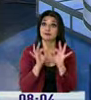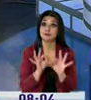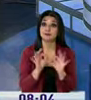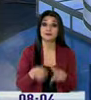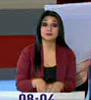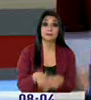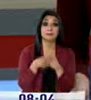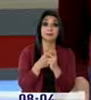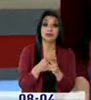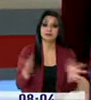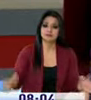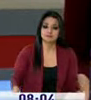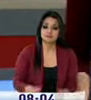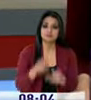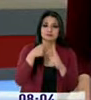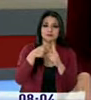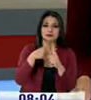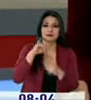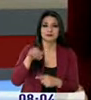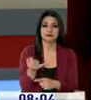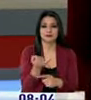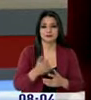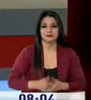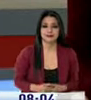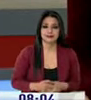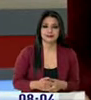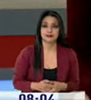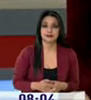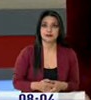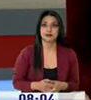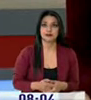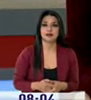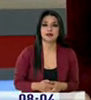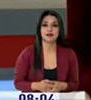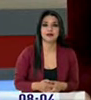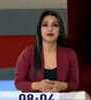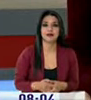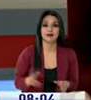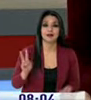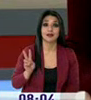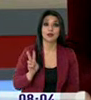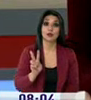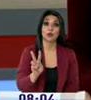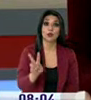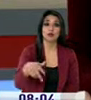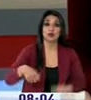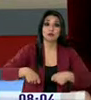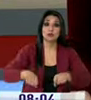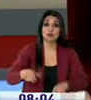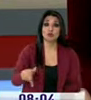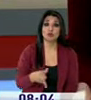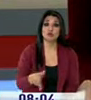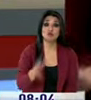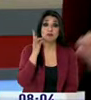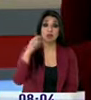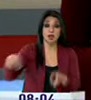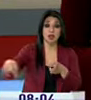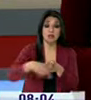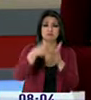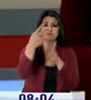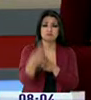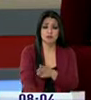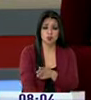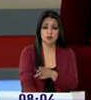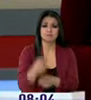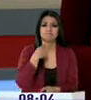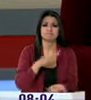vamos a empezar con esa energía de día jueves. Un atropello en el carril exclusivo del trole dejó una mujer fallecida. En el